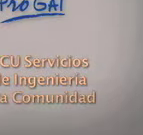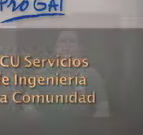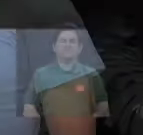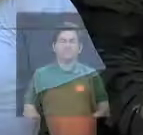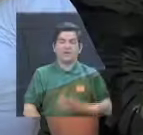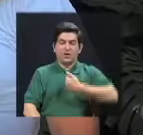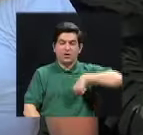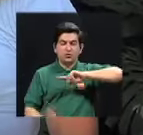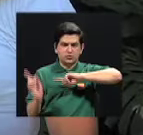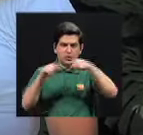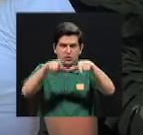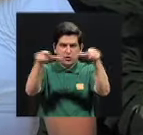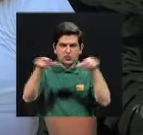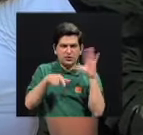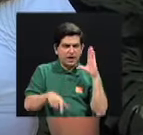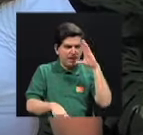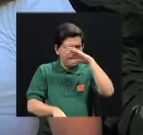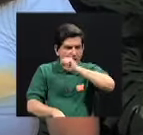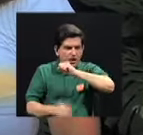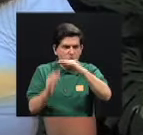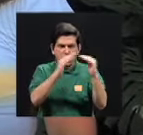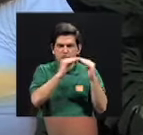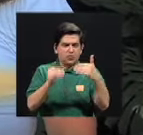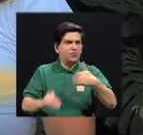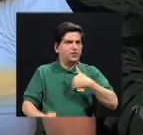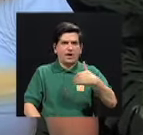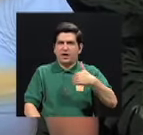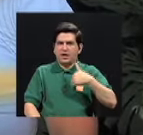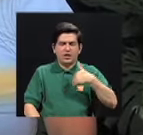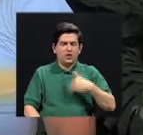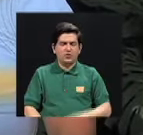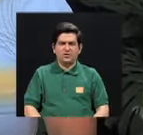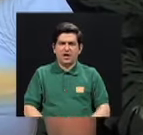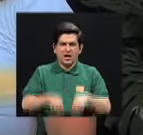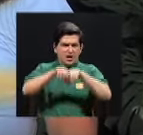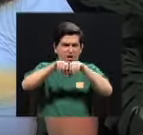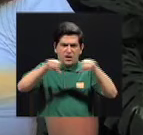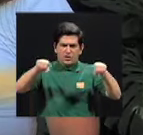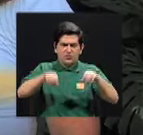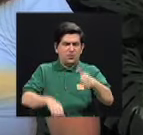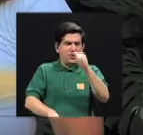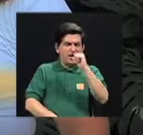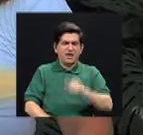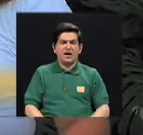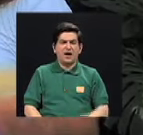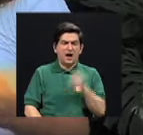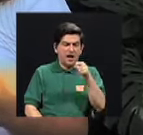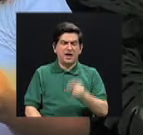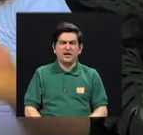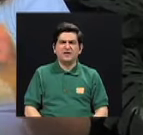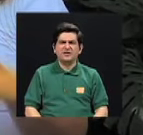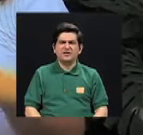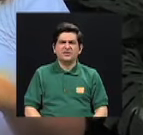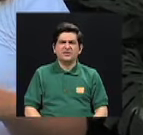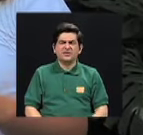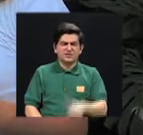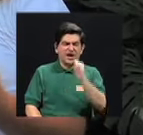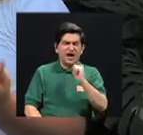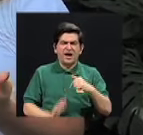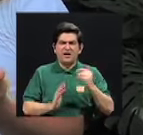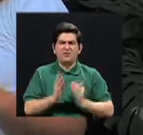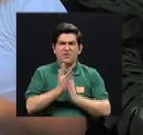Cuando llegamos al sitio nos damos cuenta pues, que la comunidad no cuenta con un acueducto propiamente, sino con abastecimiento por